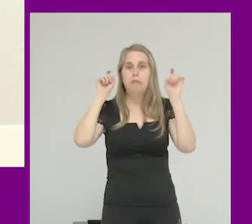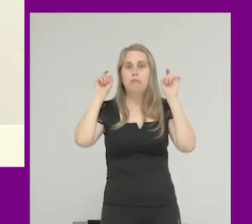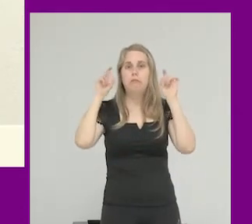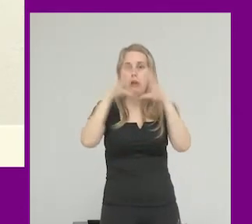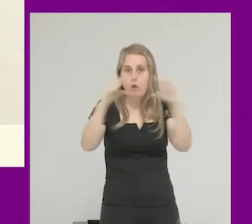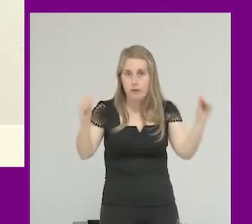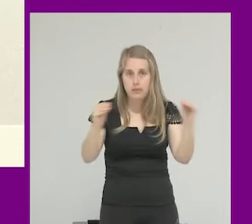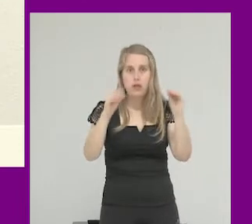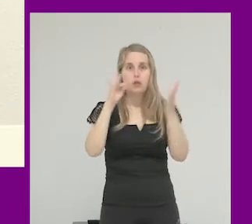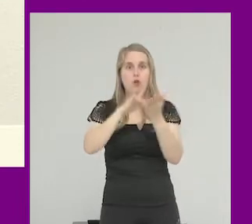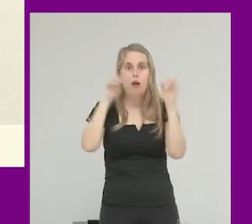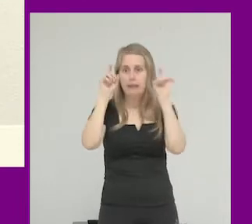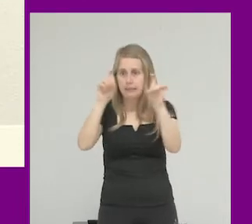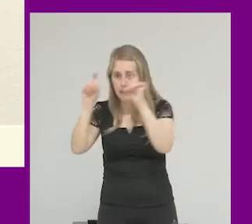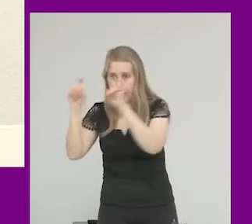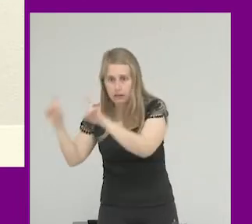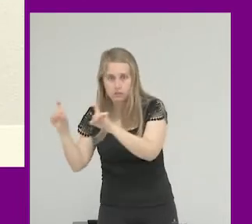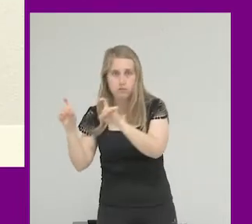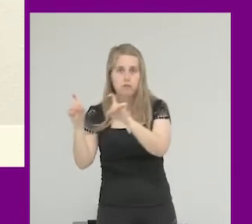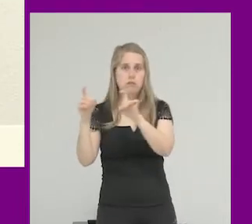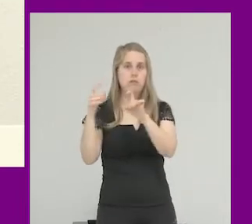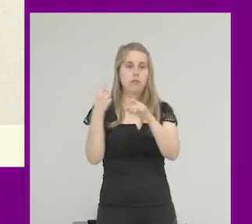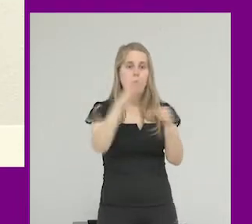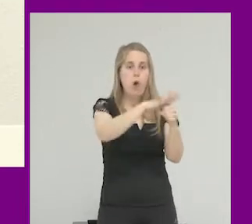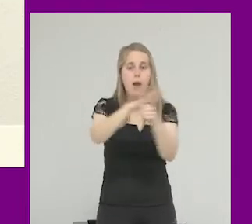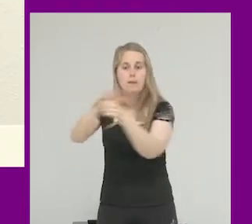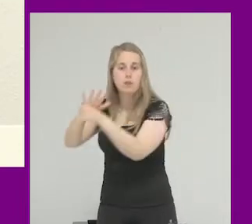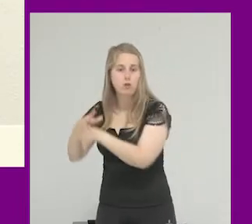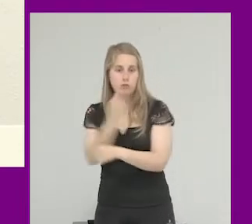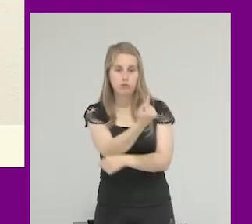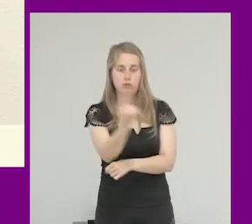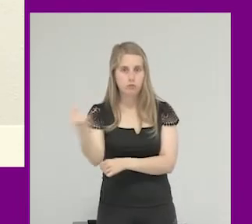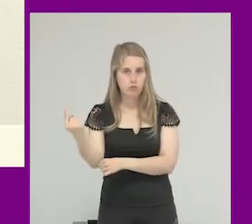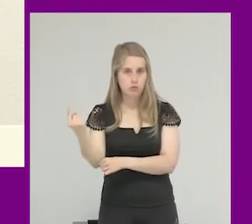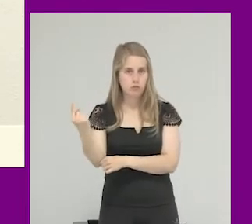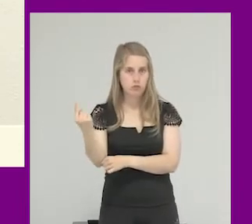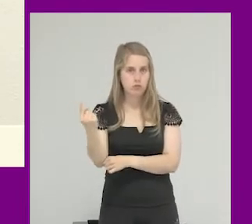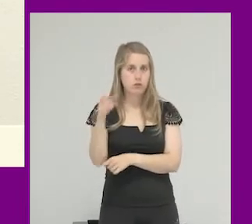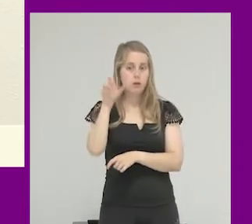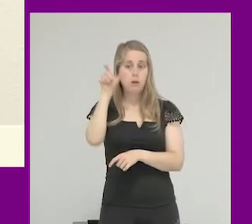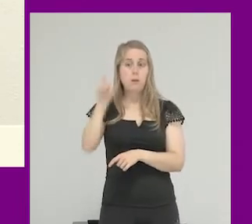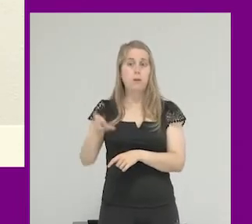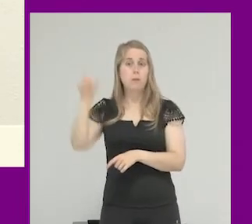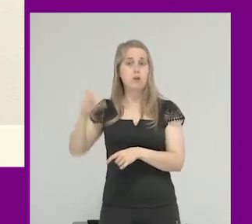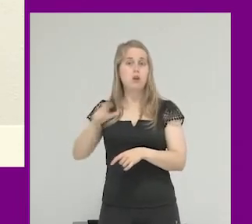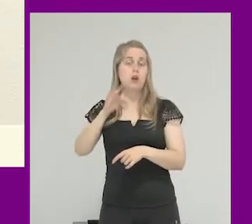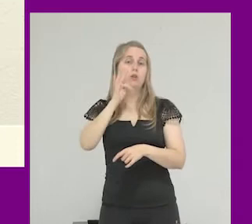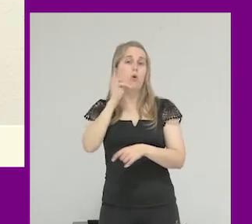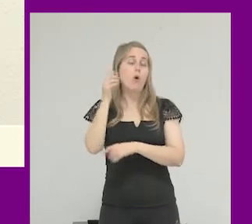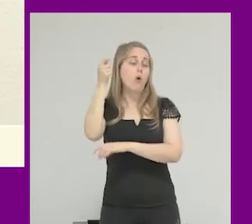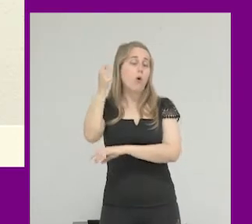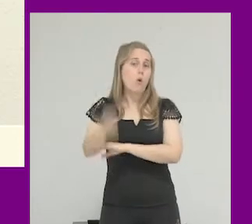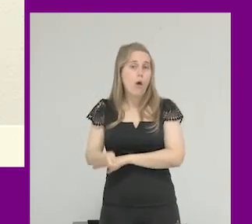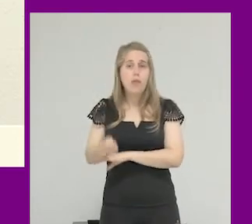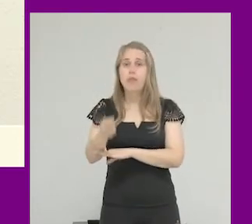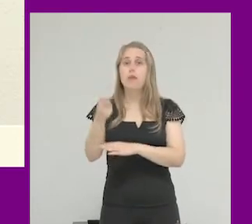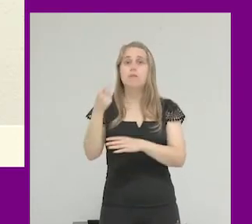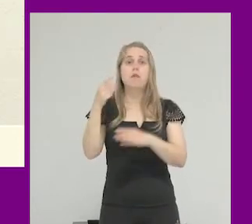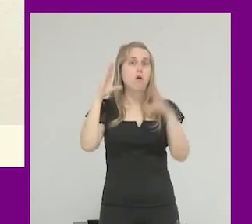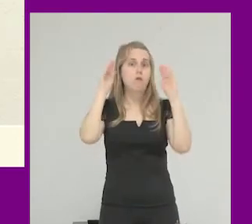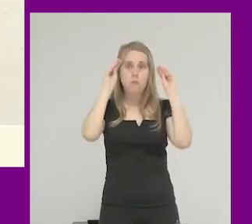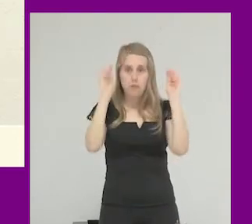las universidades a cada uno de los ámbitos, los jueces y las juezas salen sin